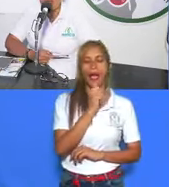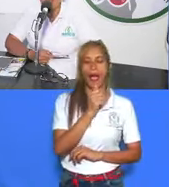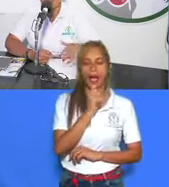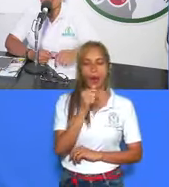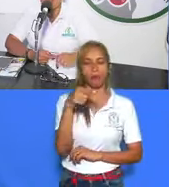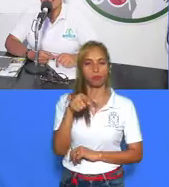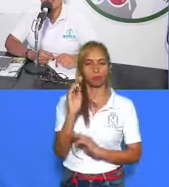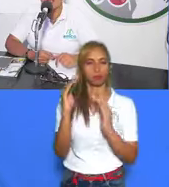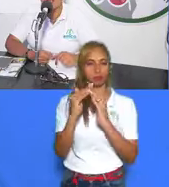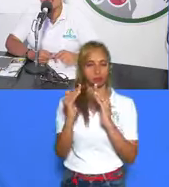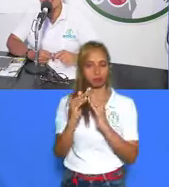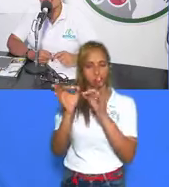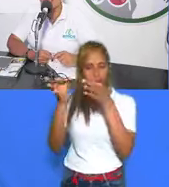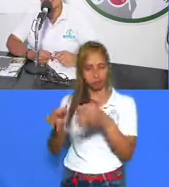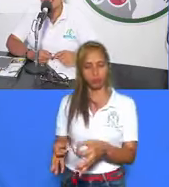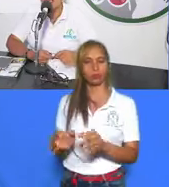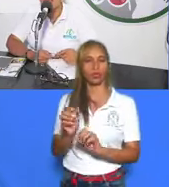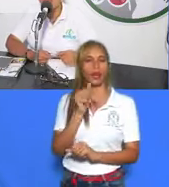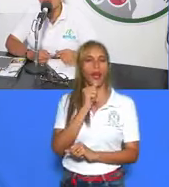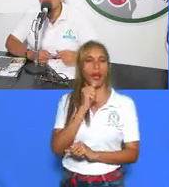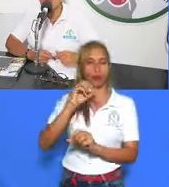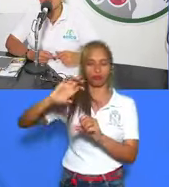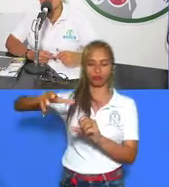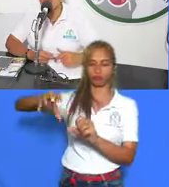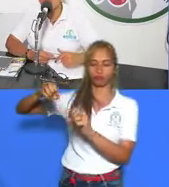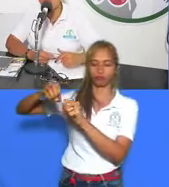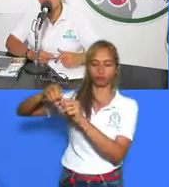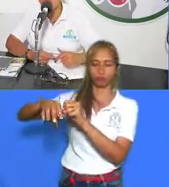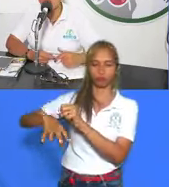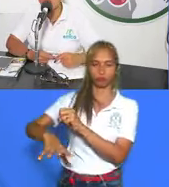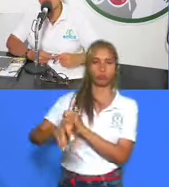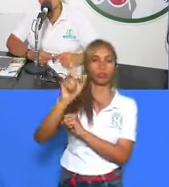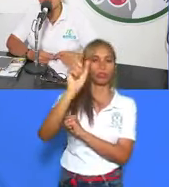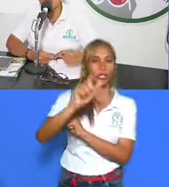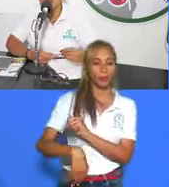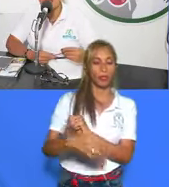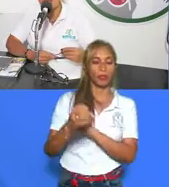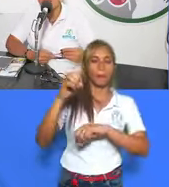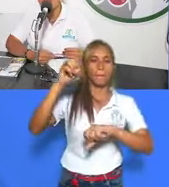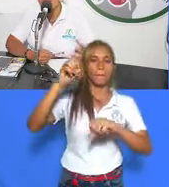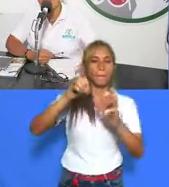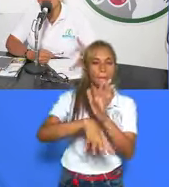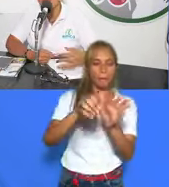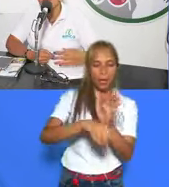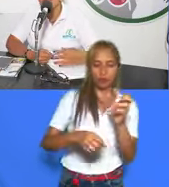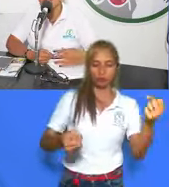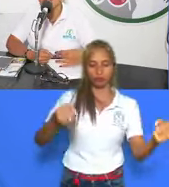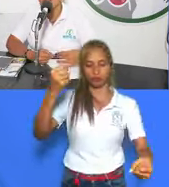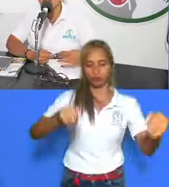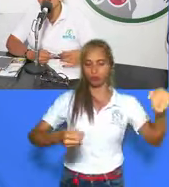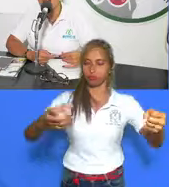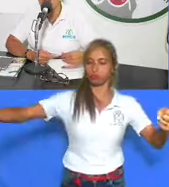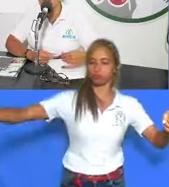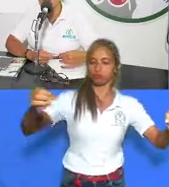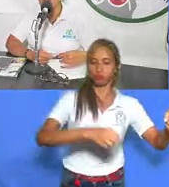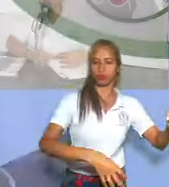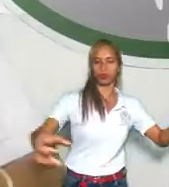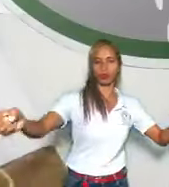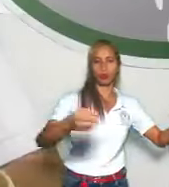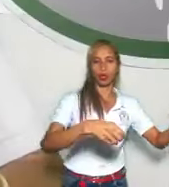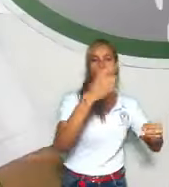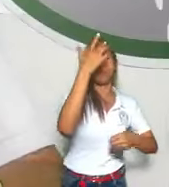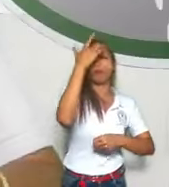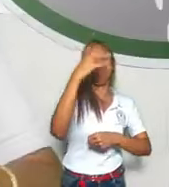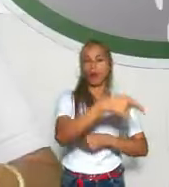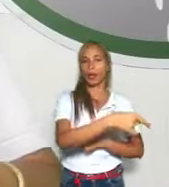sea recogida también en la puerta de su casa. Ese aporte que hacemos todos los ciudadanos a Empresas Públicas de Calarcá contribuye